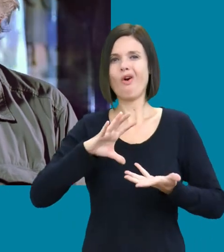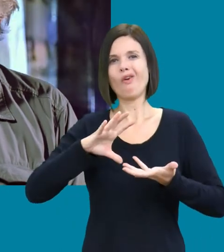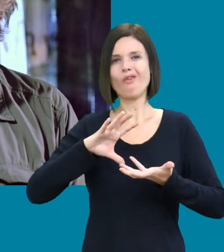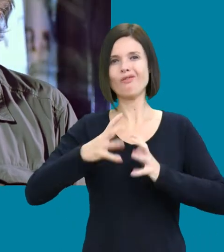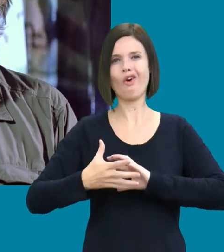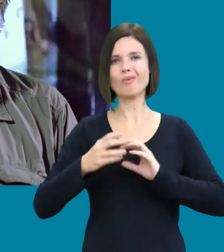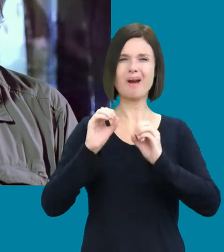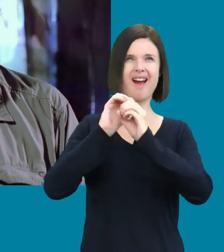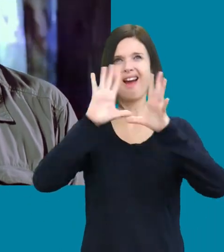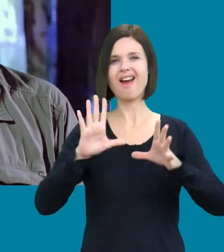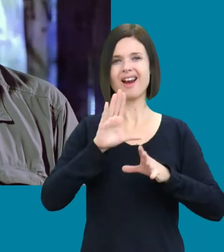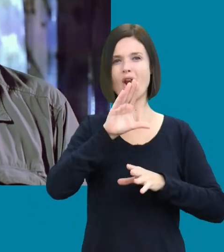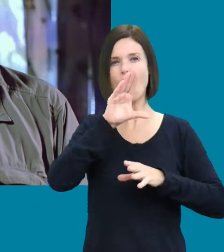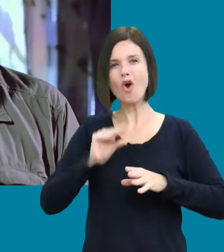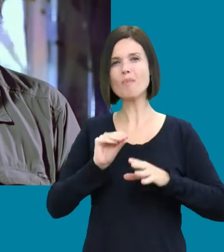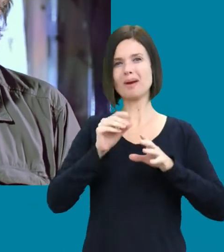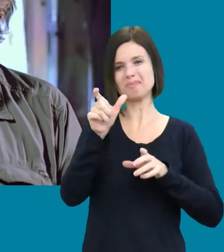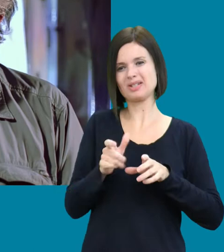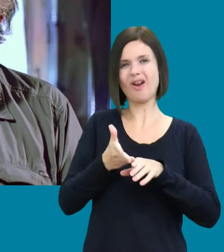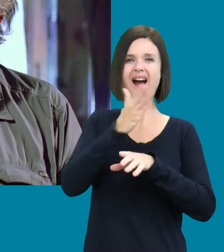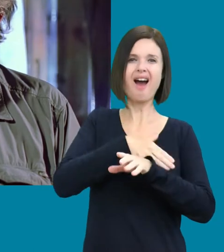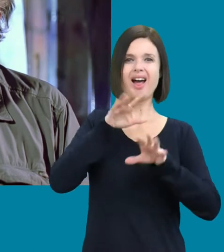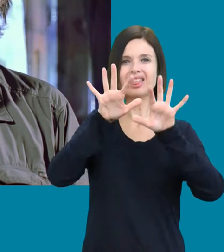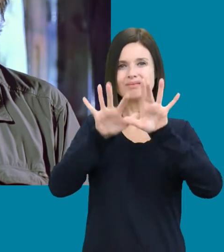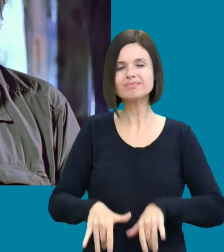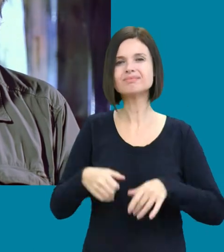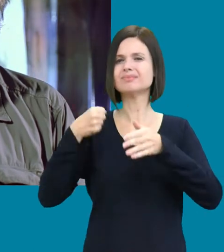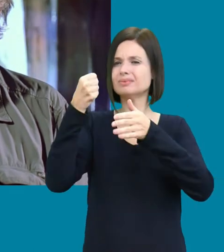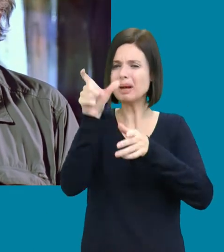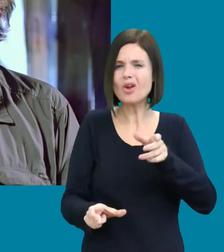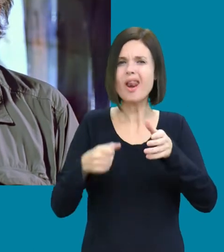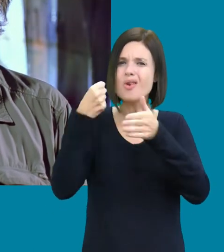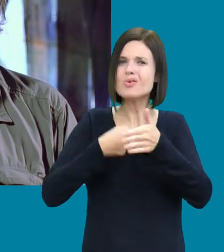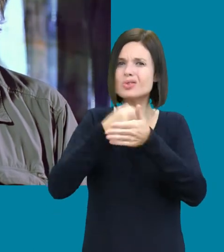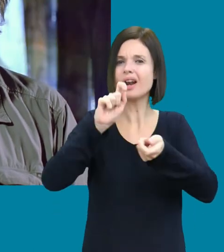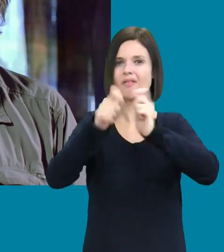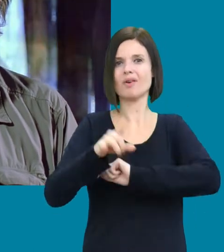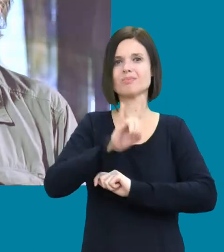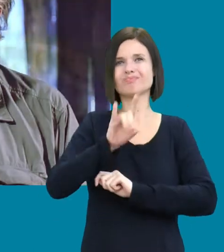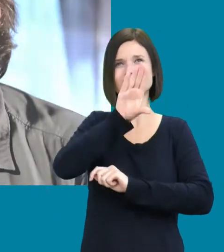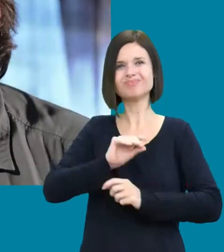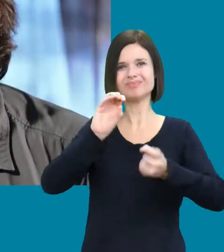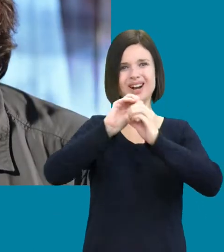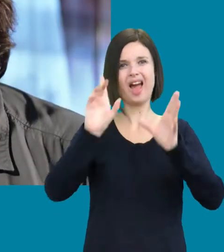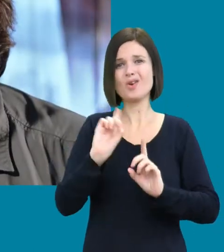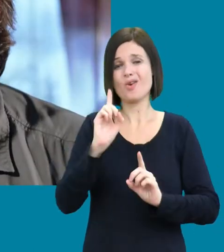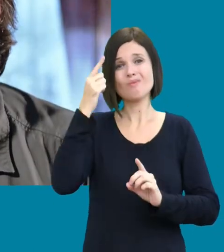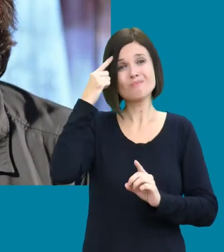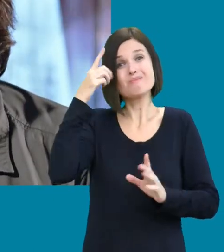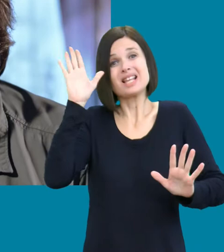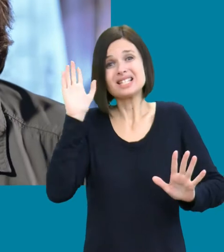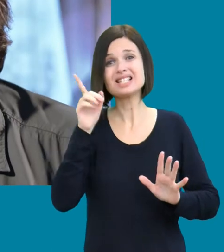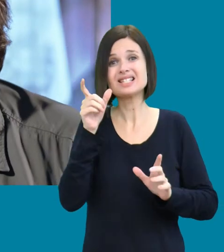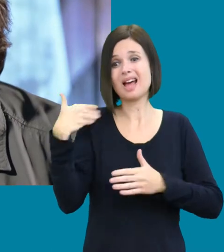traductores claros de los quienes escribieron, quienes lucharon en la reforma. Te imaginas que veníamos de un